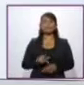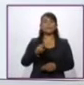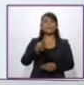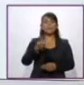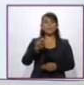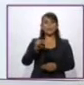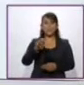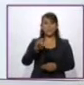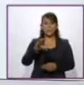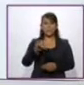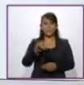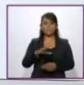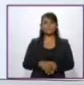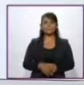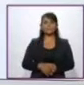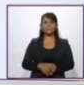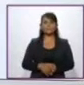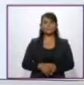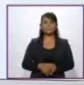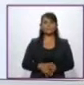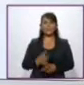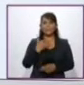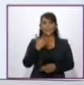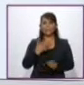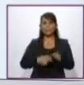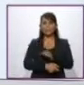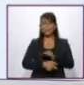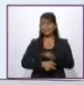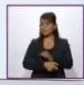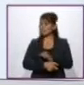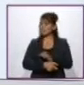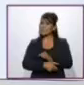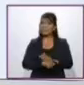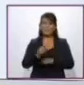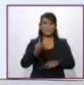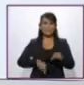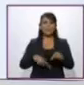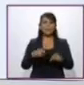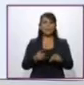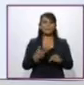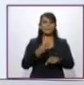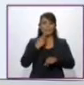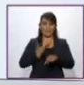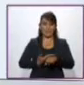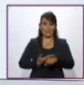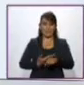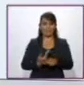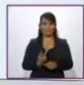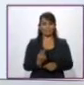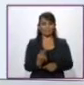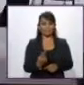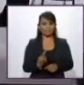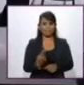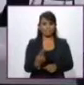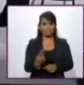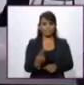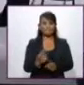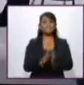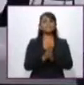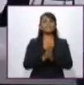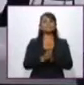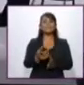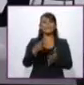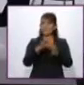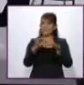siguiente, candidata. El combate a la corrupción es una tarea compartida. Explíquenos al menos dos